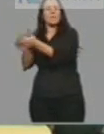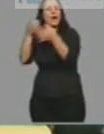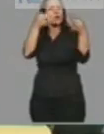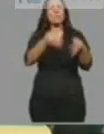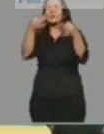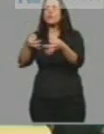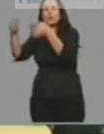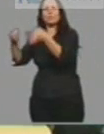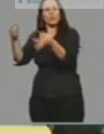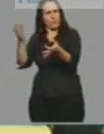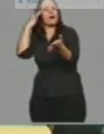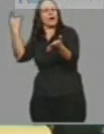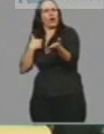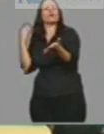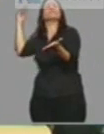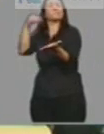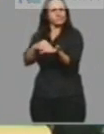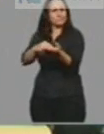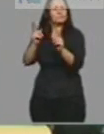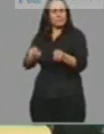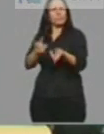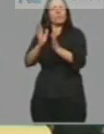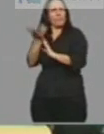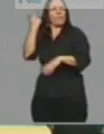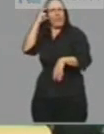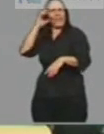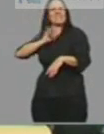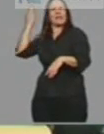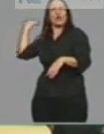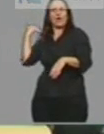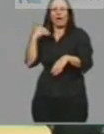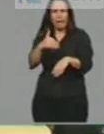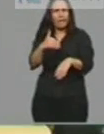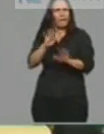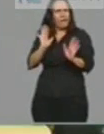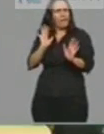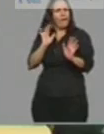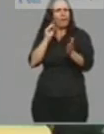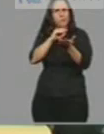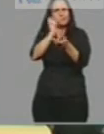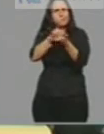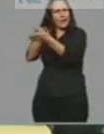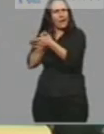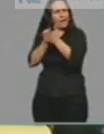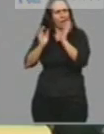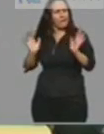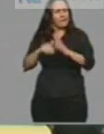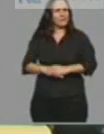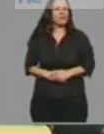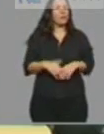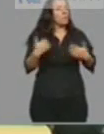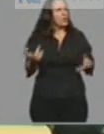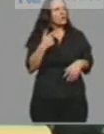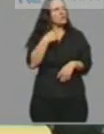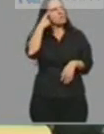con nuestras obligaciones en los últimos 10 años sin acceso al mercado de capitales. Por eso